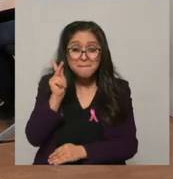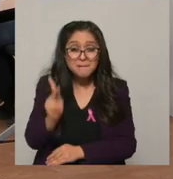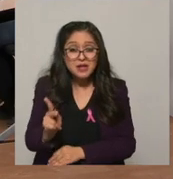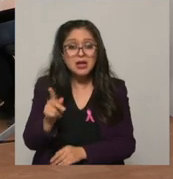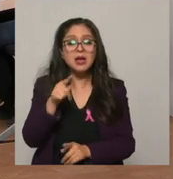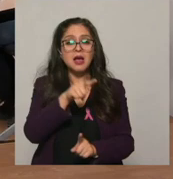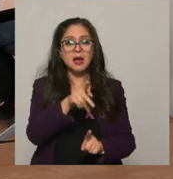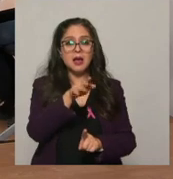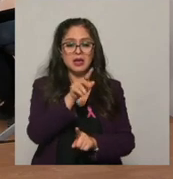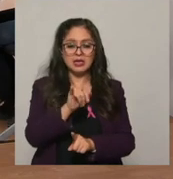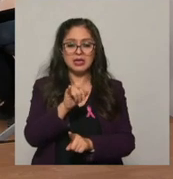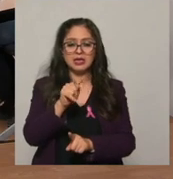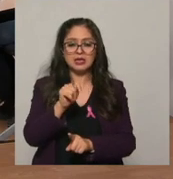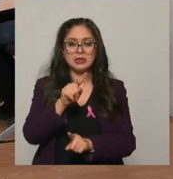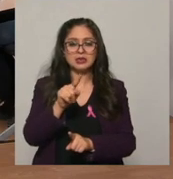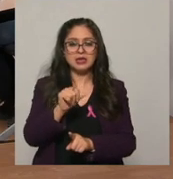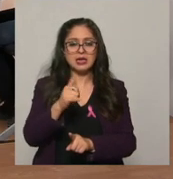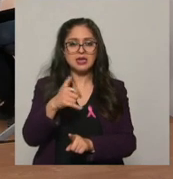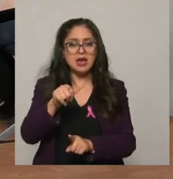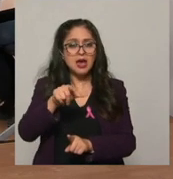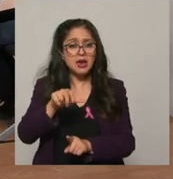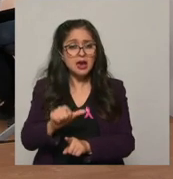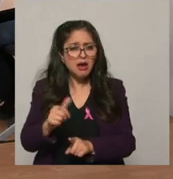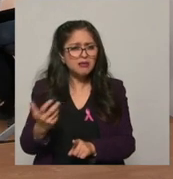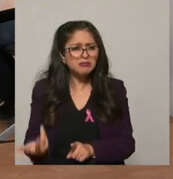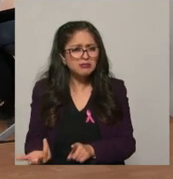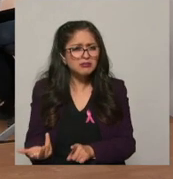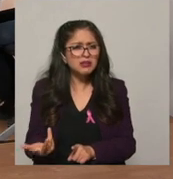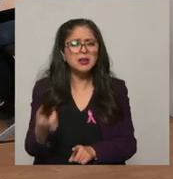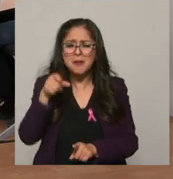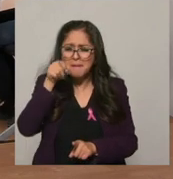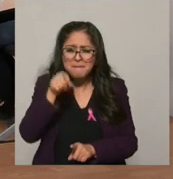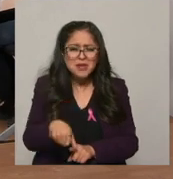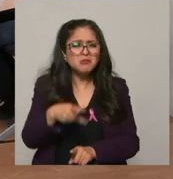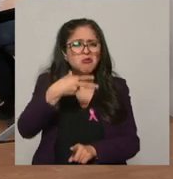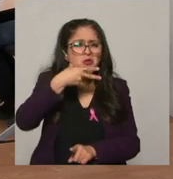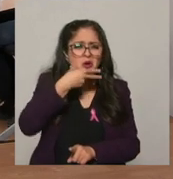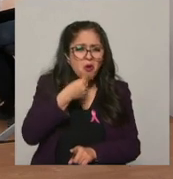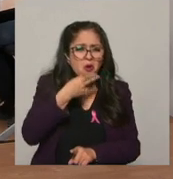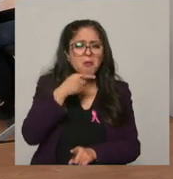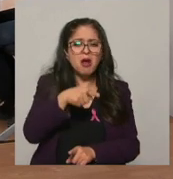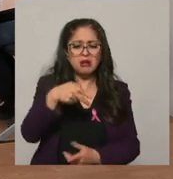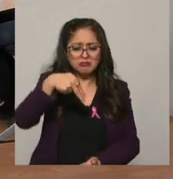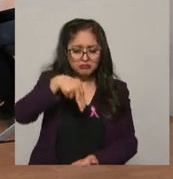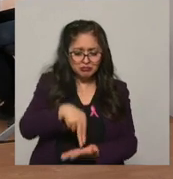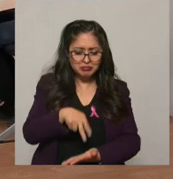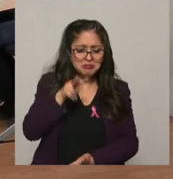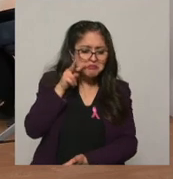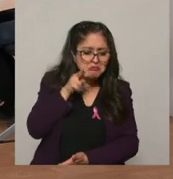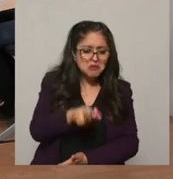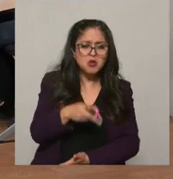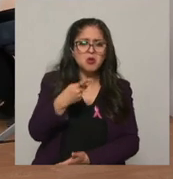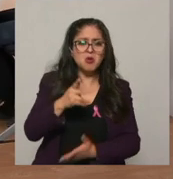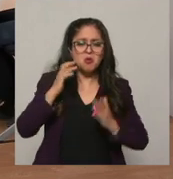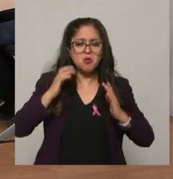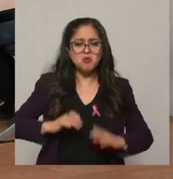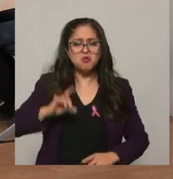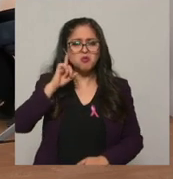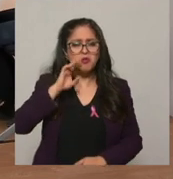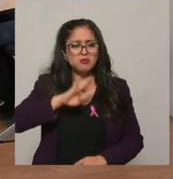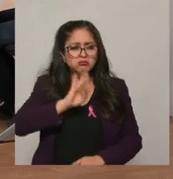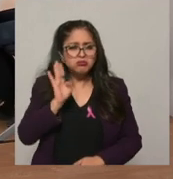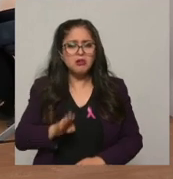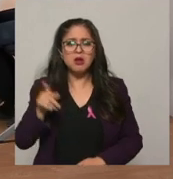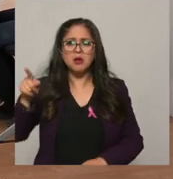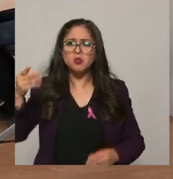con Paola, está Itzayana. A pesar de que incluso el mismo individuo se queda ahí junto al cuerpo y hay testigos